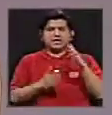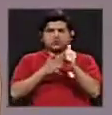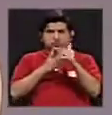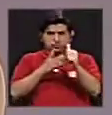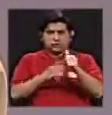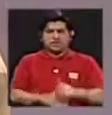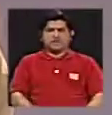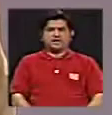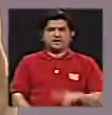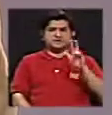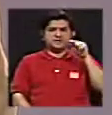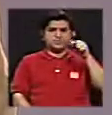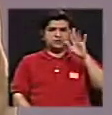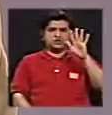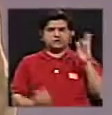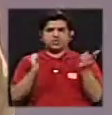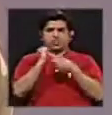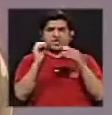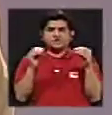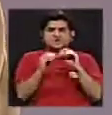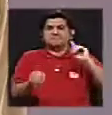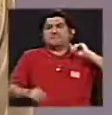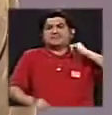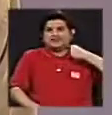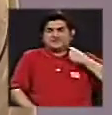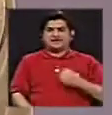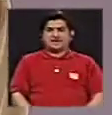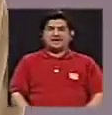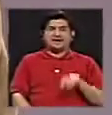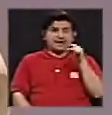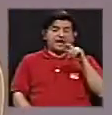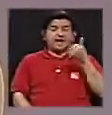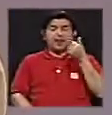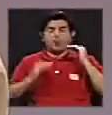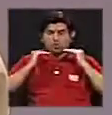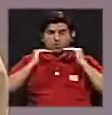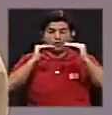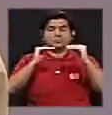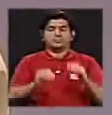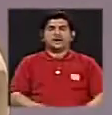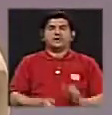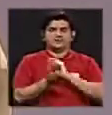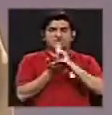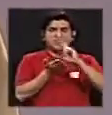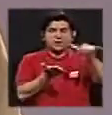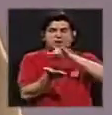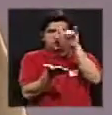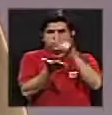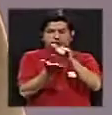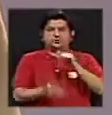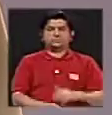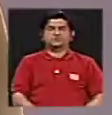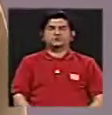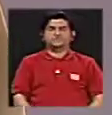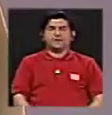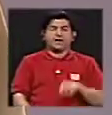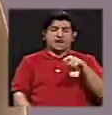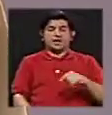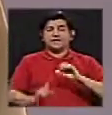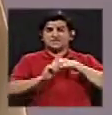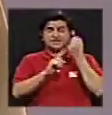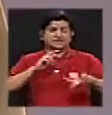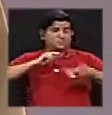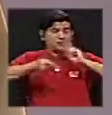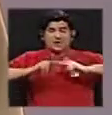$482,500. O sea, 3.5 veces más cara la que iba a ser en asfalto de San Ramón a San José. Entonces, son las contradicciones